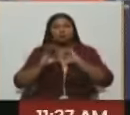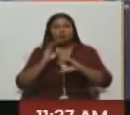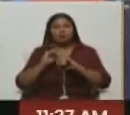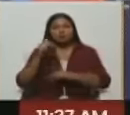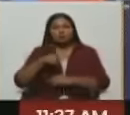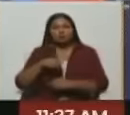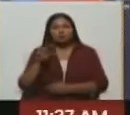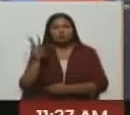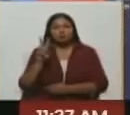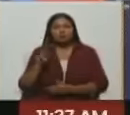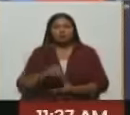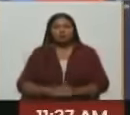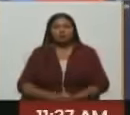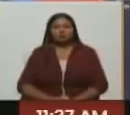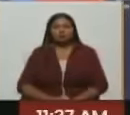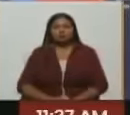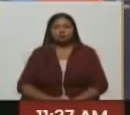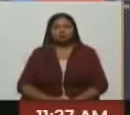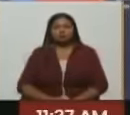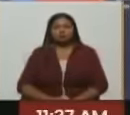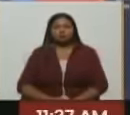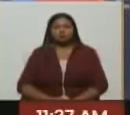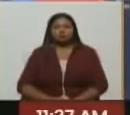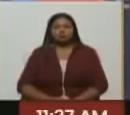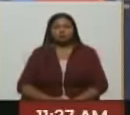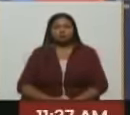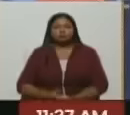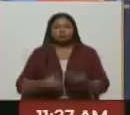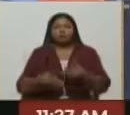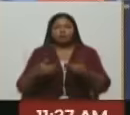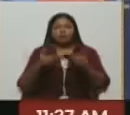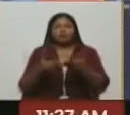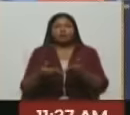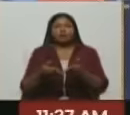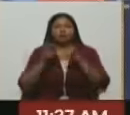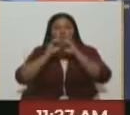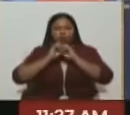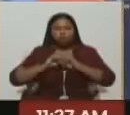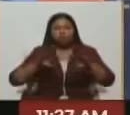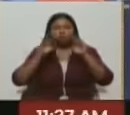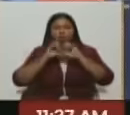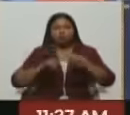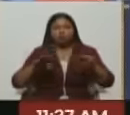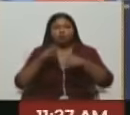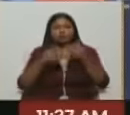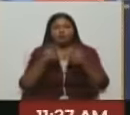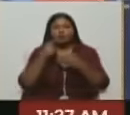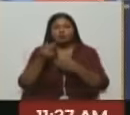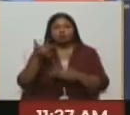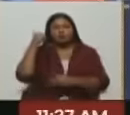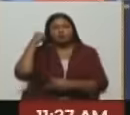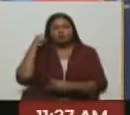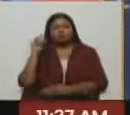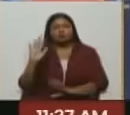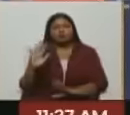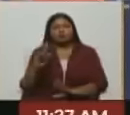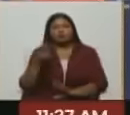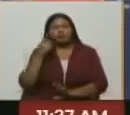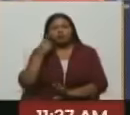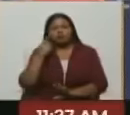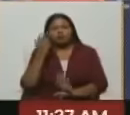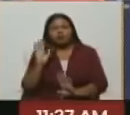aquí que le van a dar repique a lo que dicen allá. Vamos a seguir viendo,